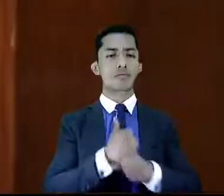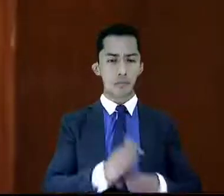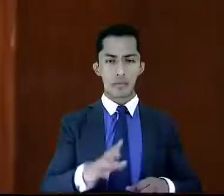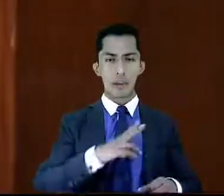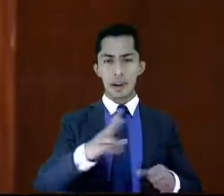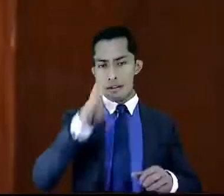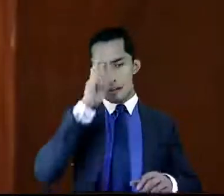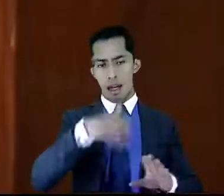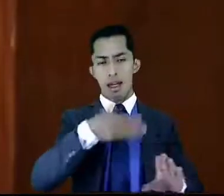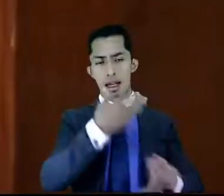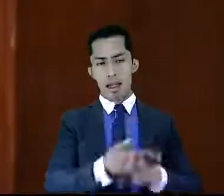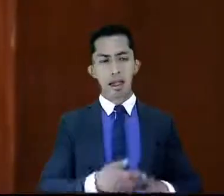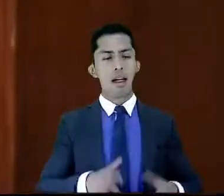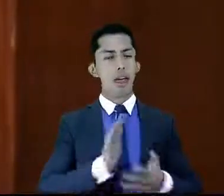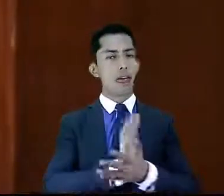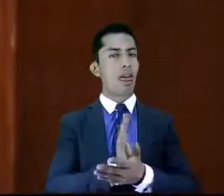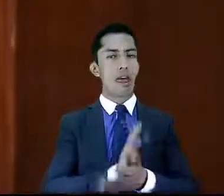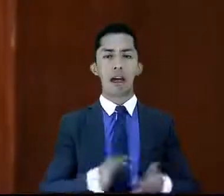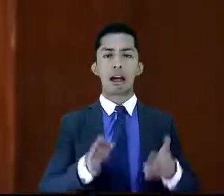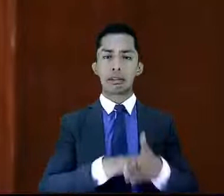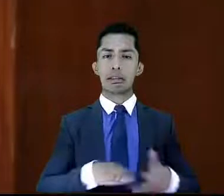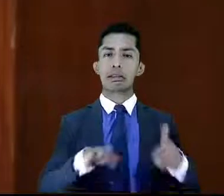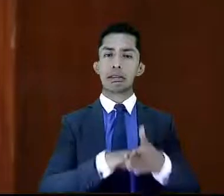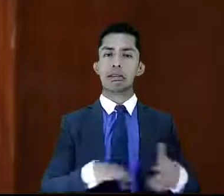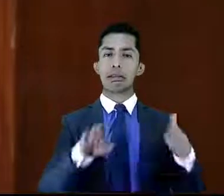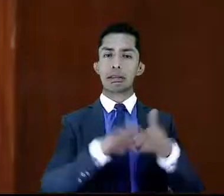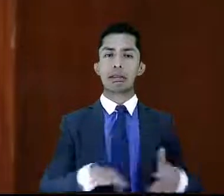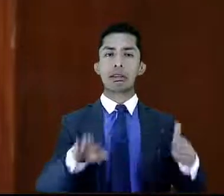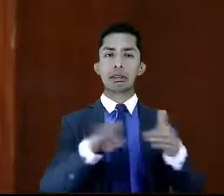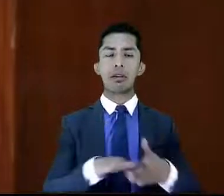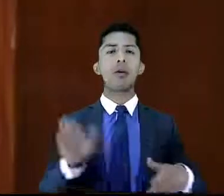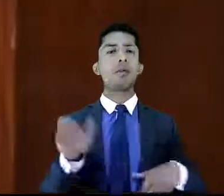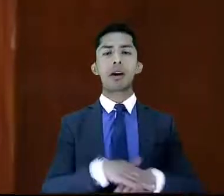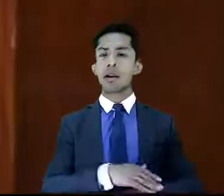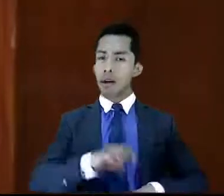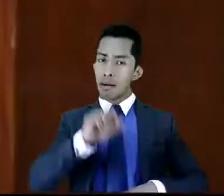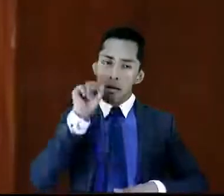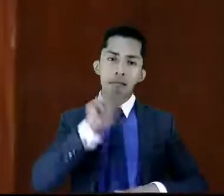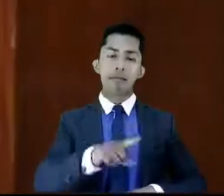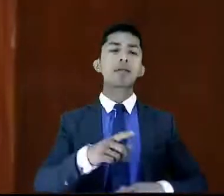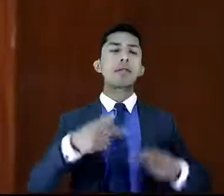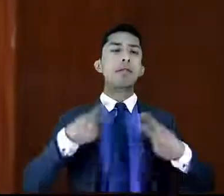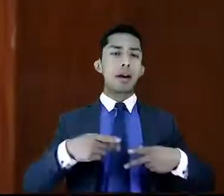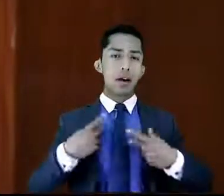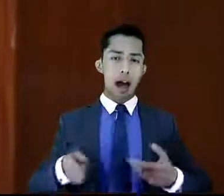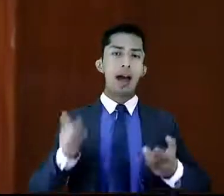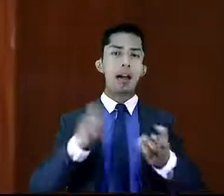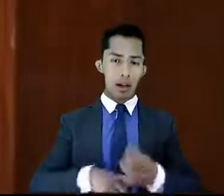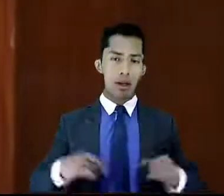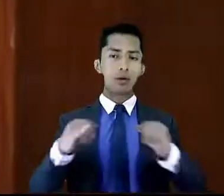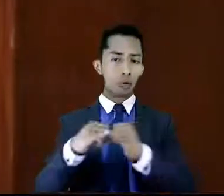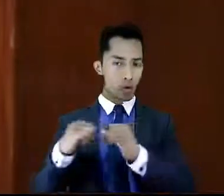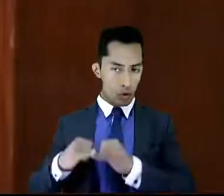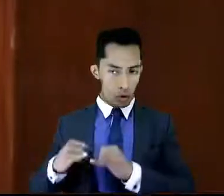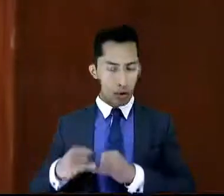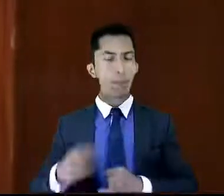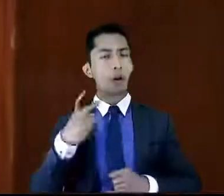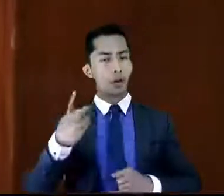constante, inclusive por parte de las mismas instituciones, por lo que seremos desde esta